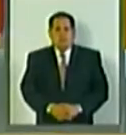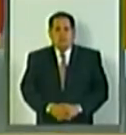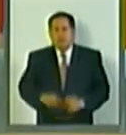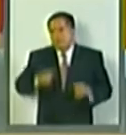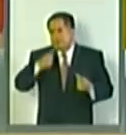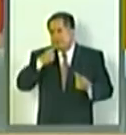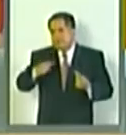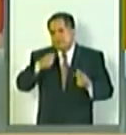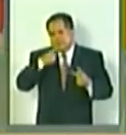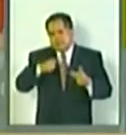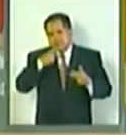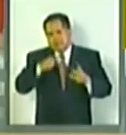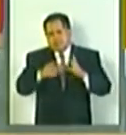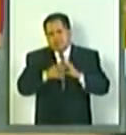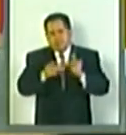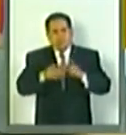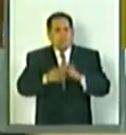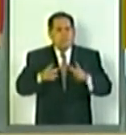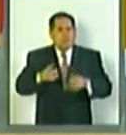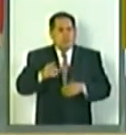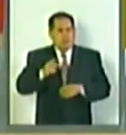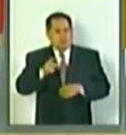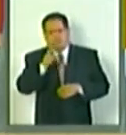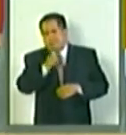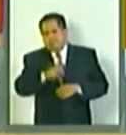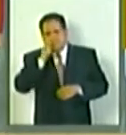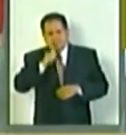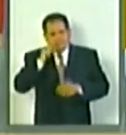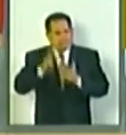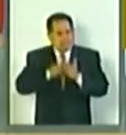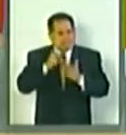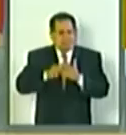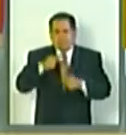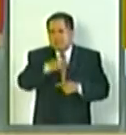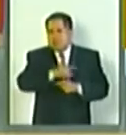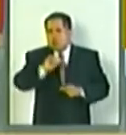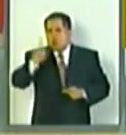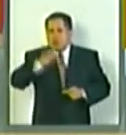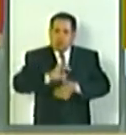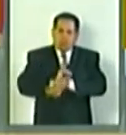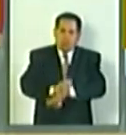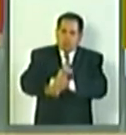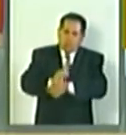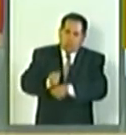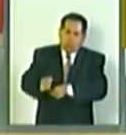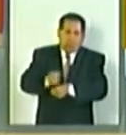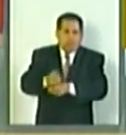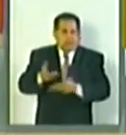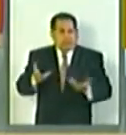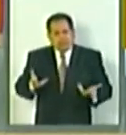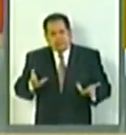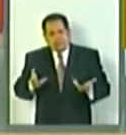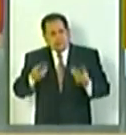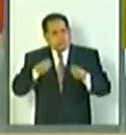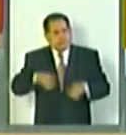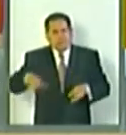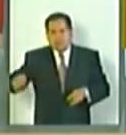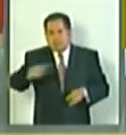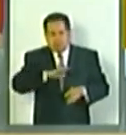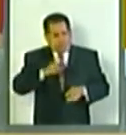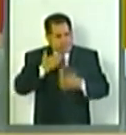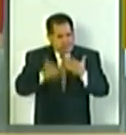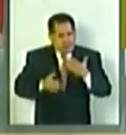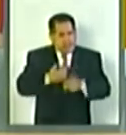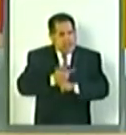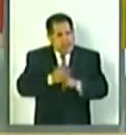Denunciaron la criminalización de la que son objeto por parte de las autoridades, misma que atenta contra la libertad